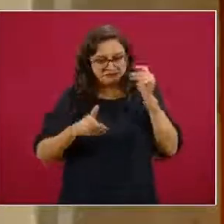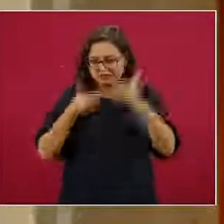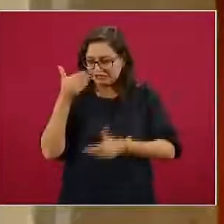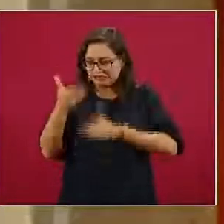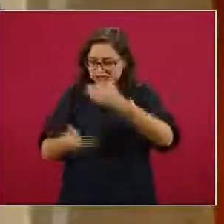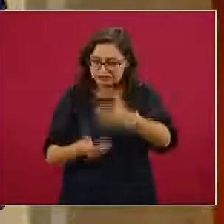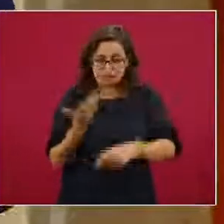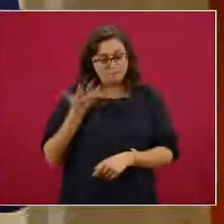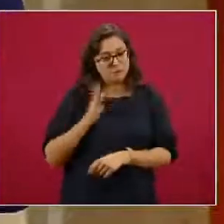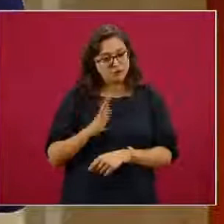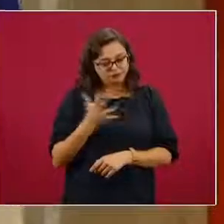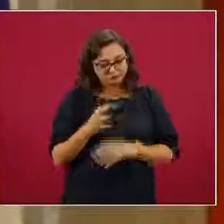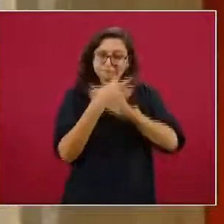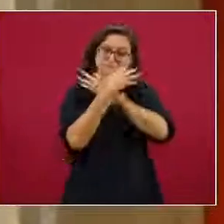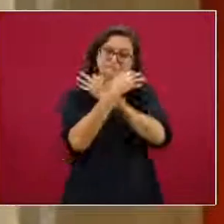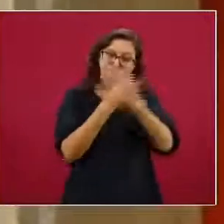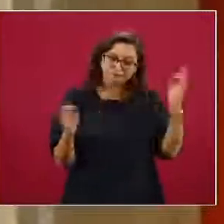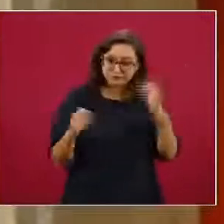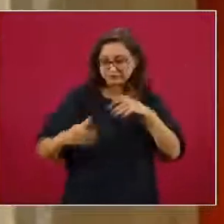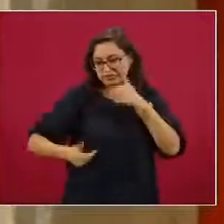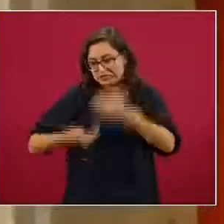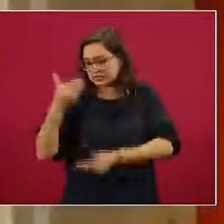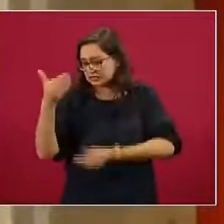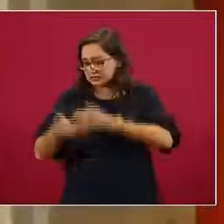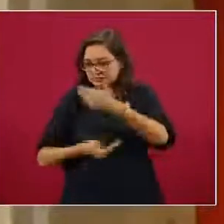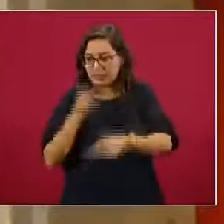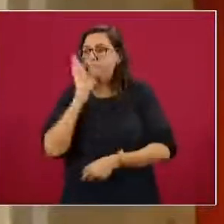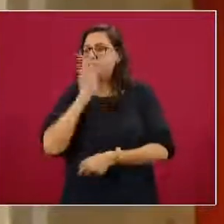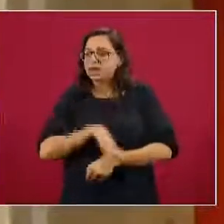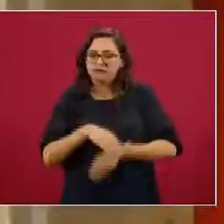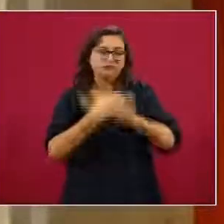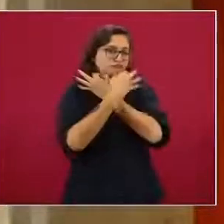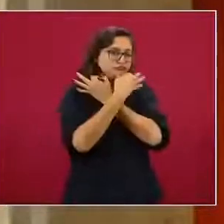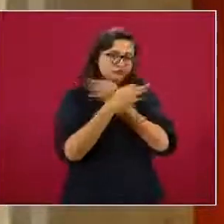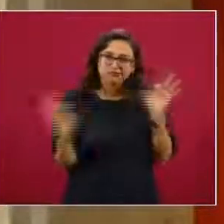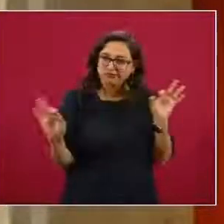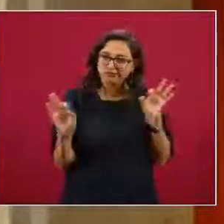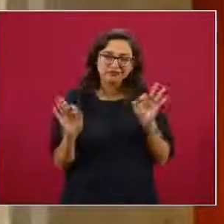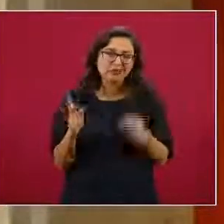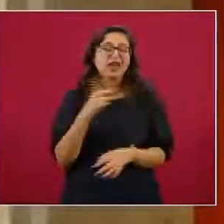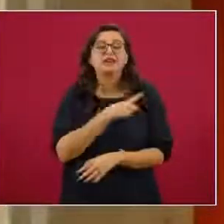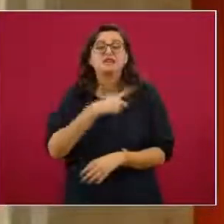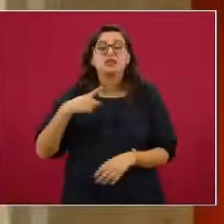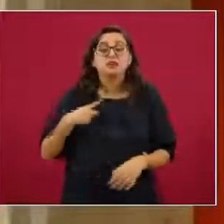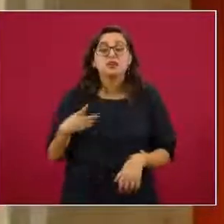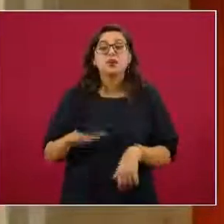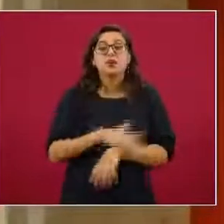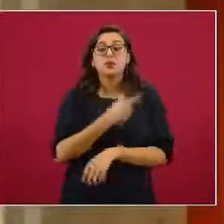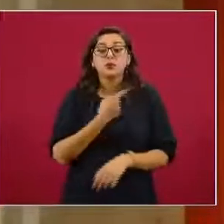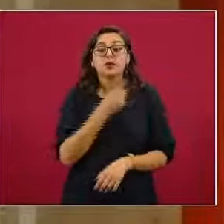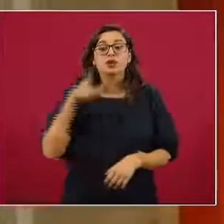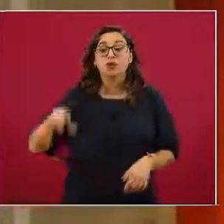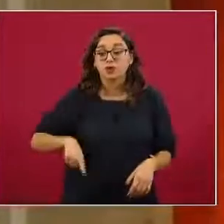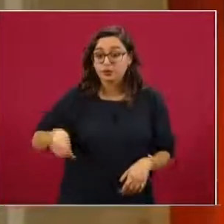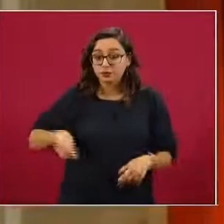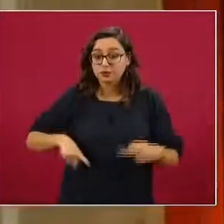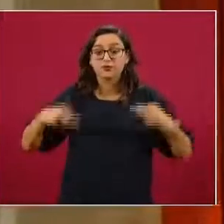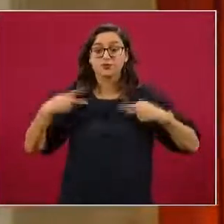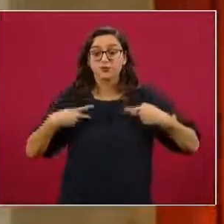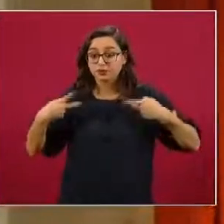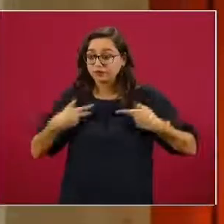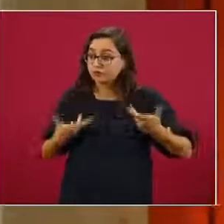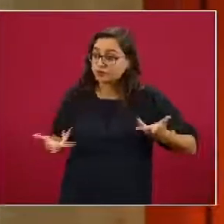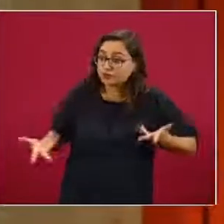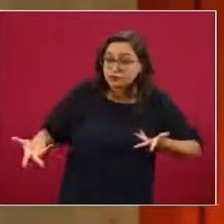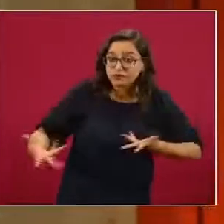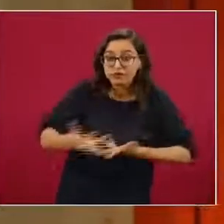decirlo, cuando las cosas van mal hay que decirlo, porque el gobierno, actuando con la población en su